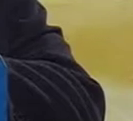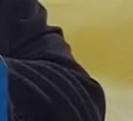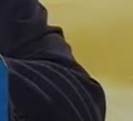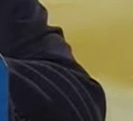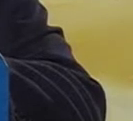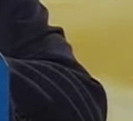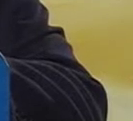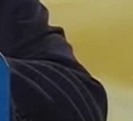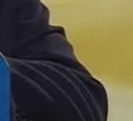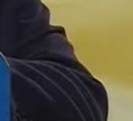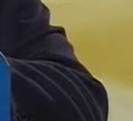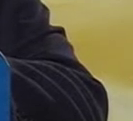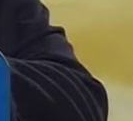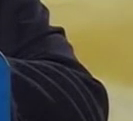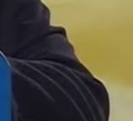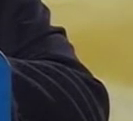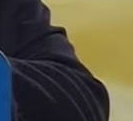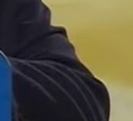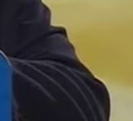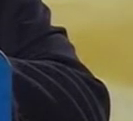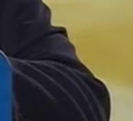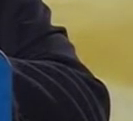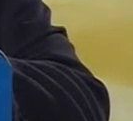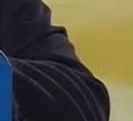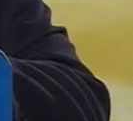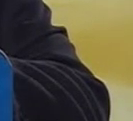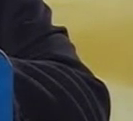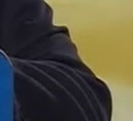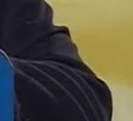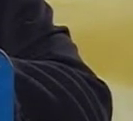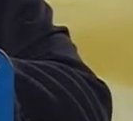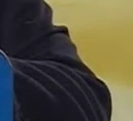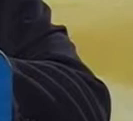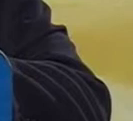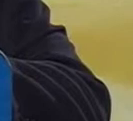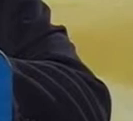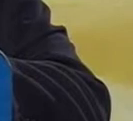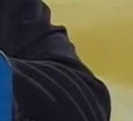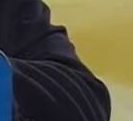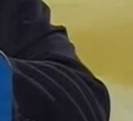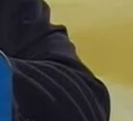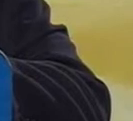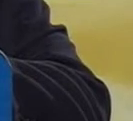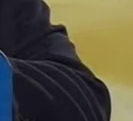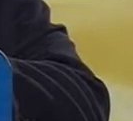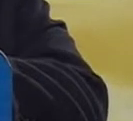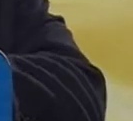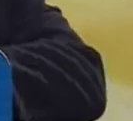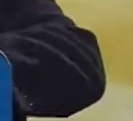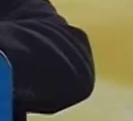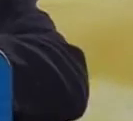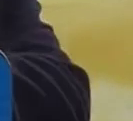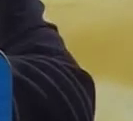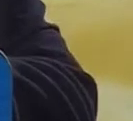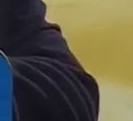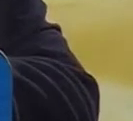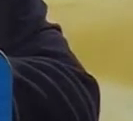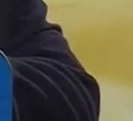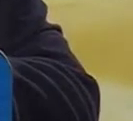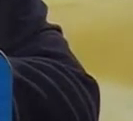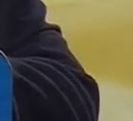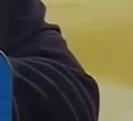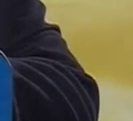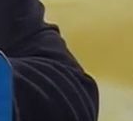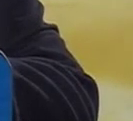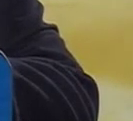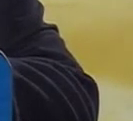Dios de nuestros padres, ha glorificado a Jesús, su Hijo, a quien vosotros entregasteis y negasteis